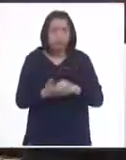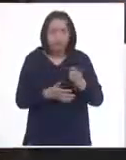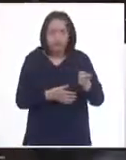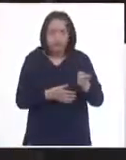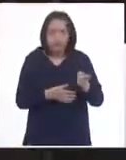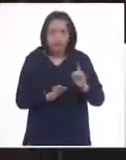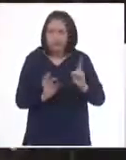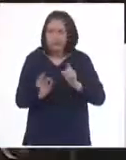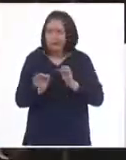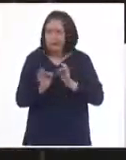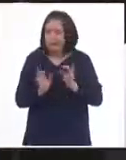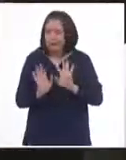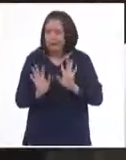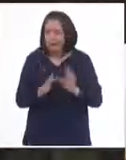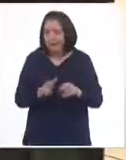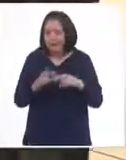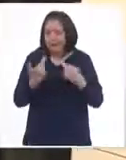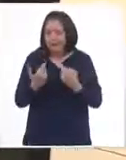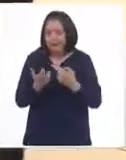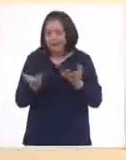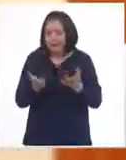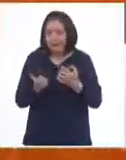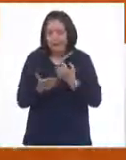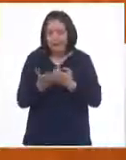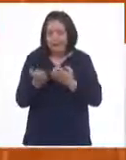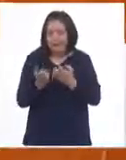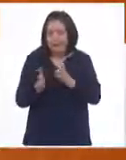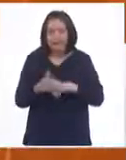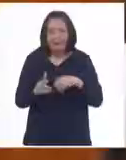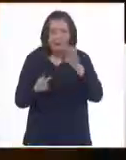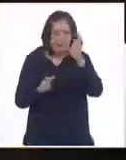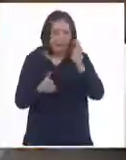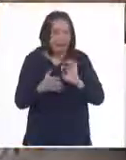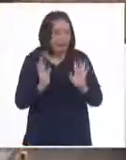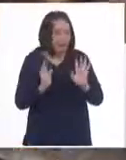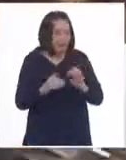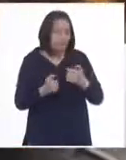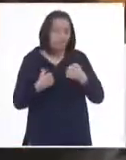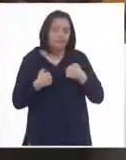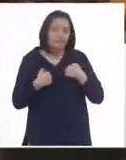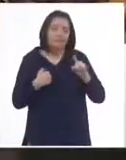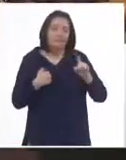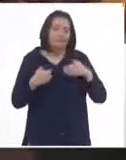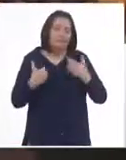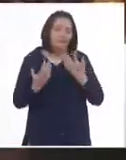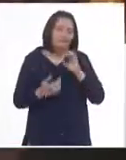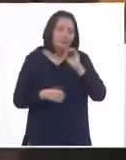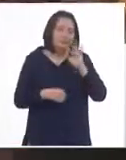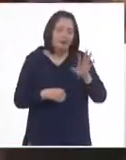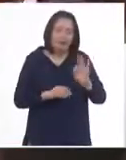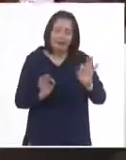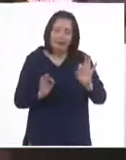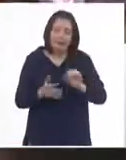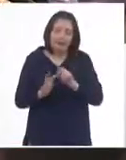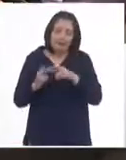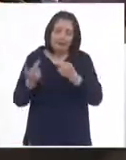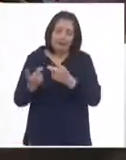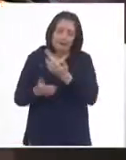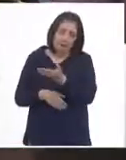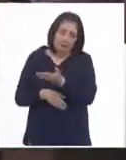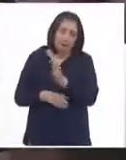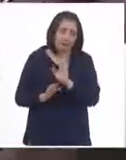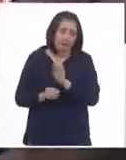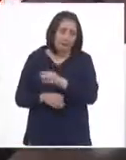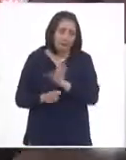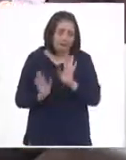Rosas evitó dar detalles del encuentro entre el economista y Castillo. No, yo no puedo decir absolutamente nada. Esa es una reunión que